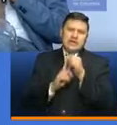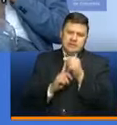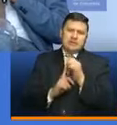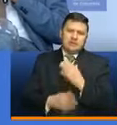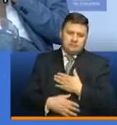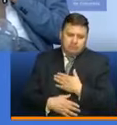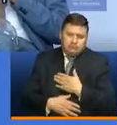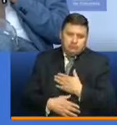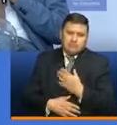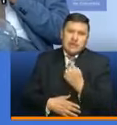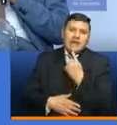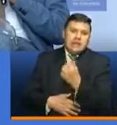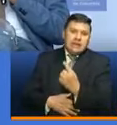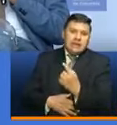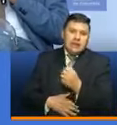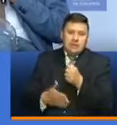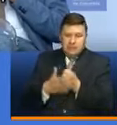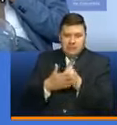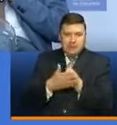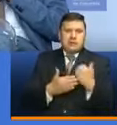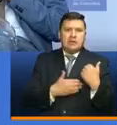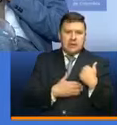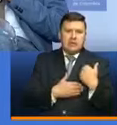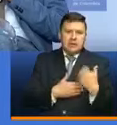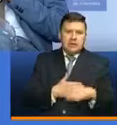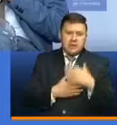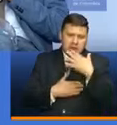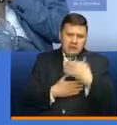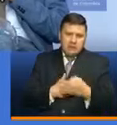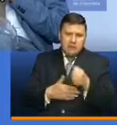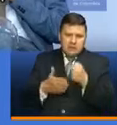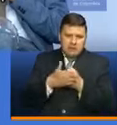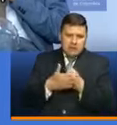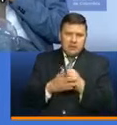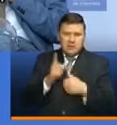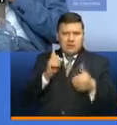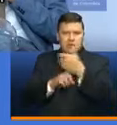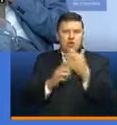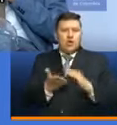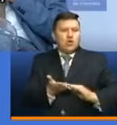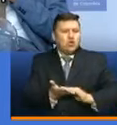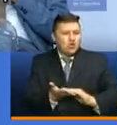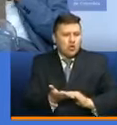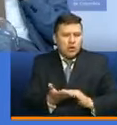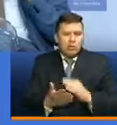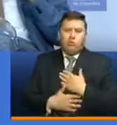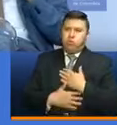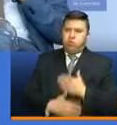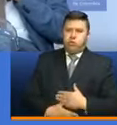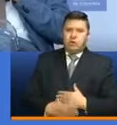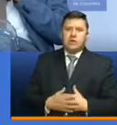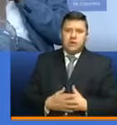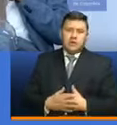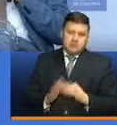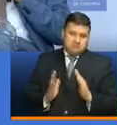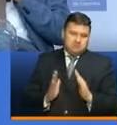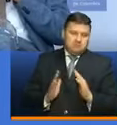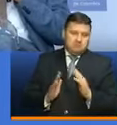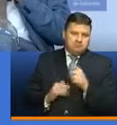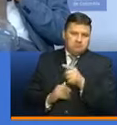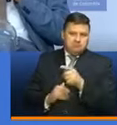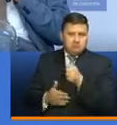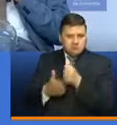y además, como decíamos, este reto, que son en realidad muchos retos, ¿no? Es encontrar una solución ahora y hay un reto que